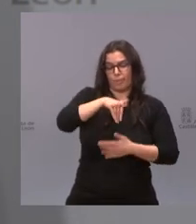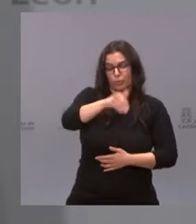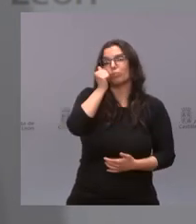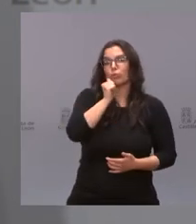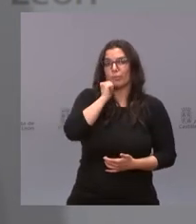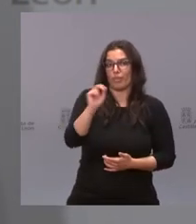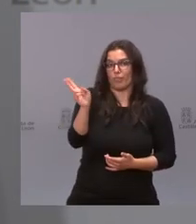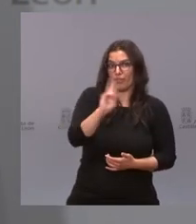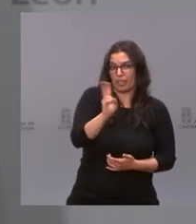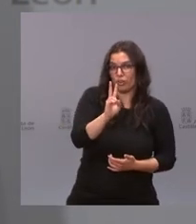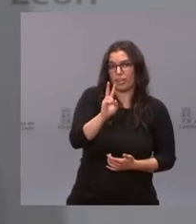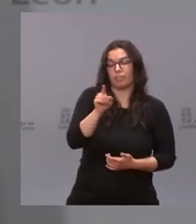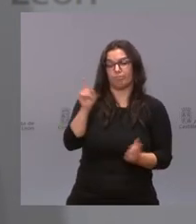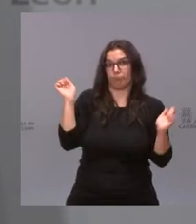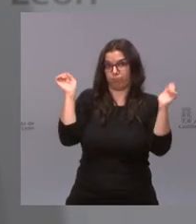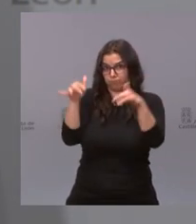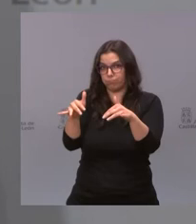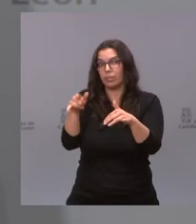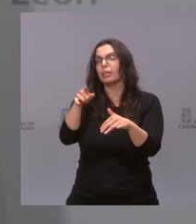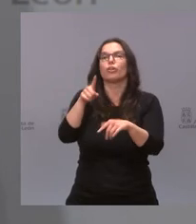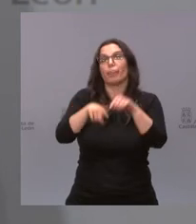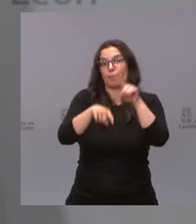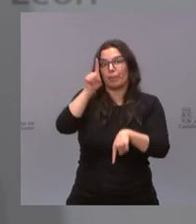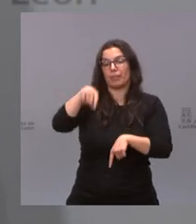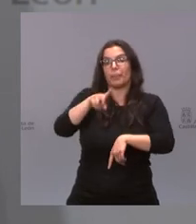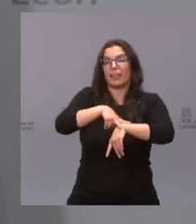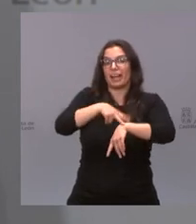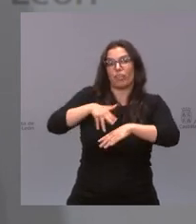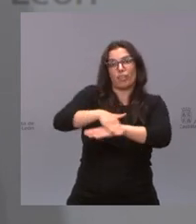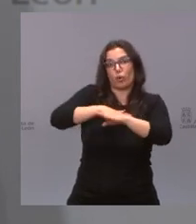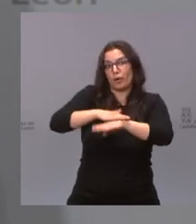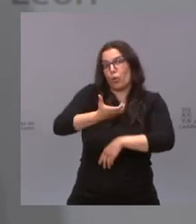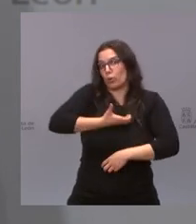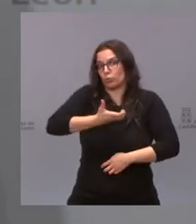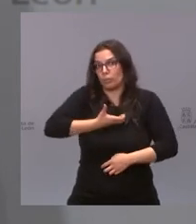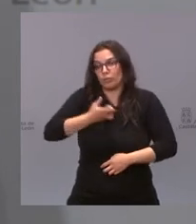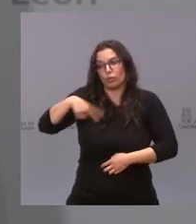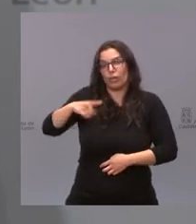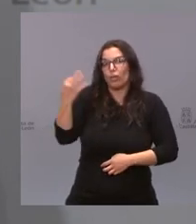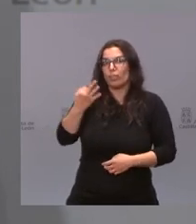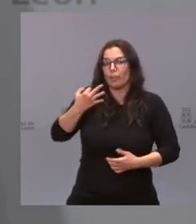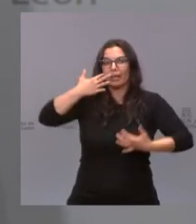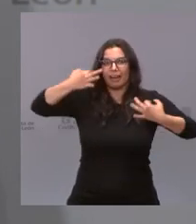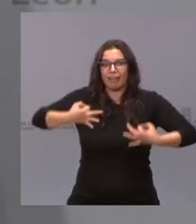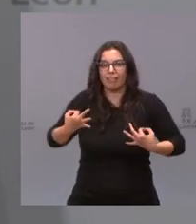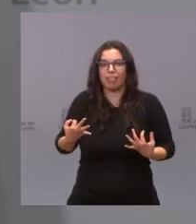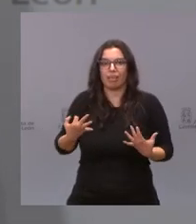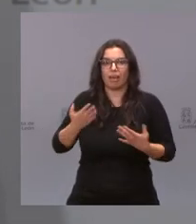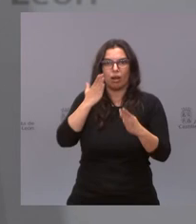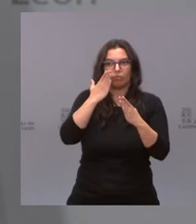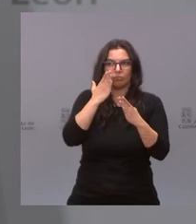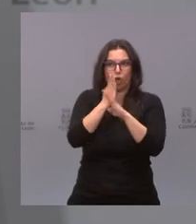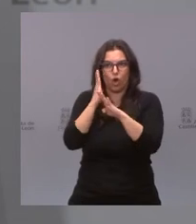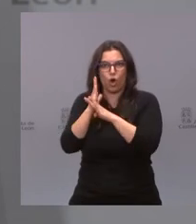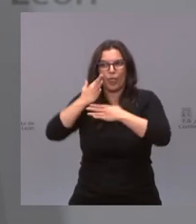en Valladolid, eso ya depende de la delegación del Gobierno, del Ayuntamiento, que son quienes tienen que garantizar el orden